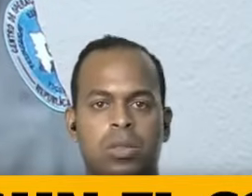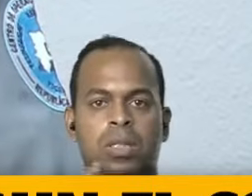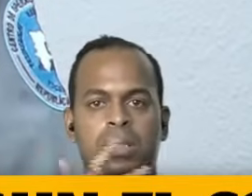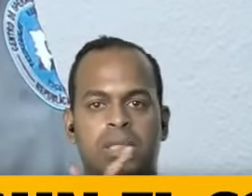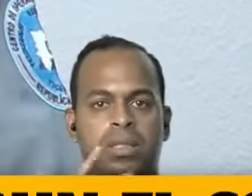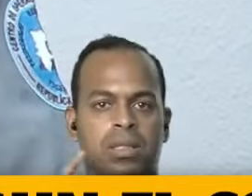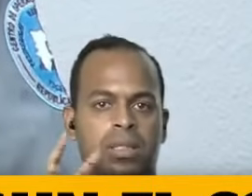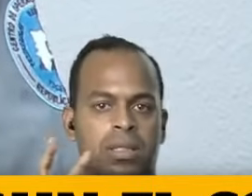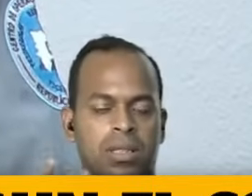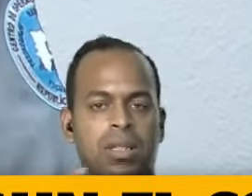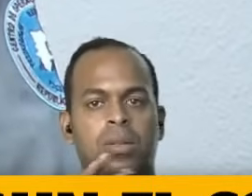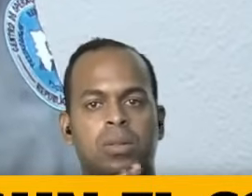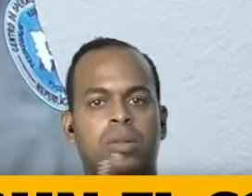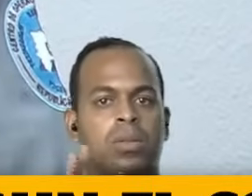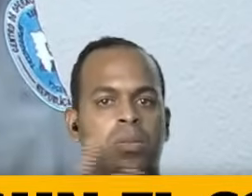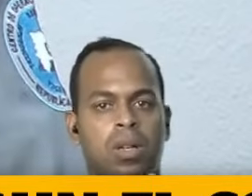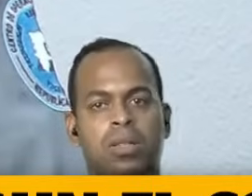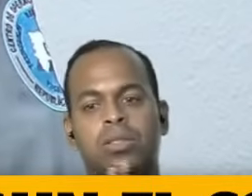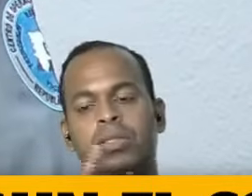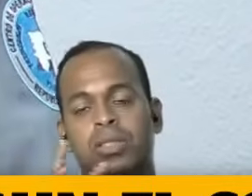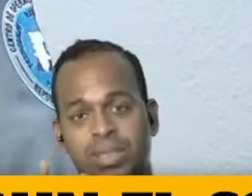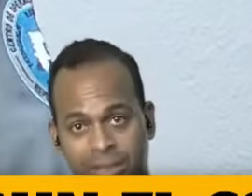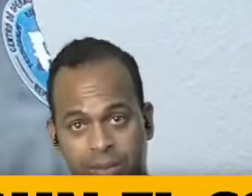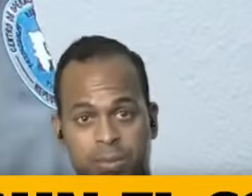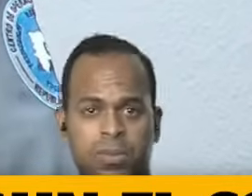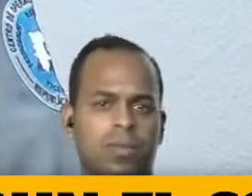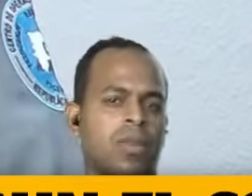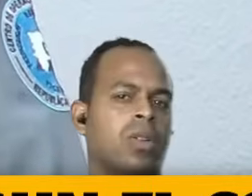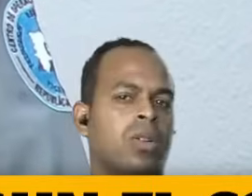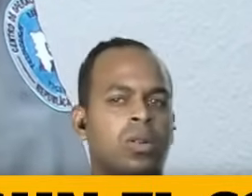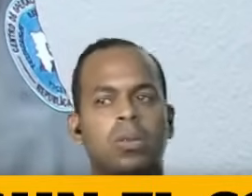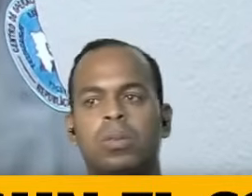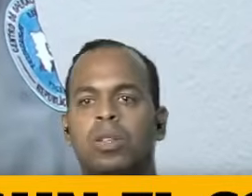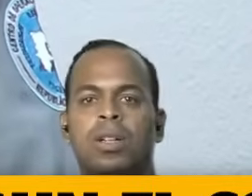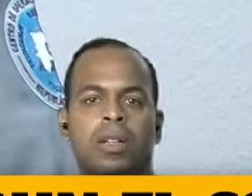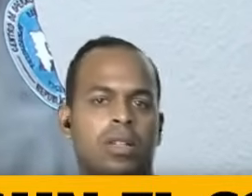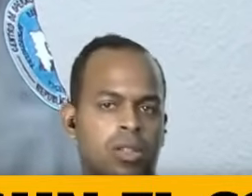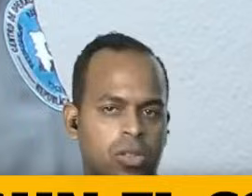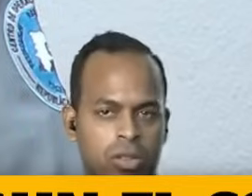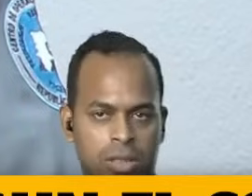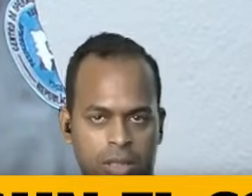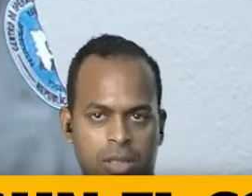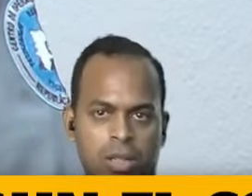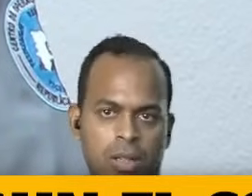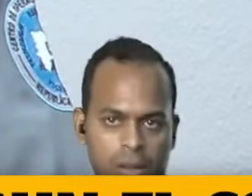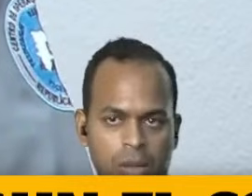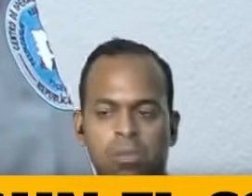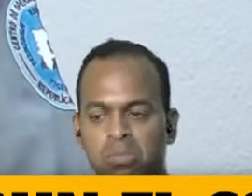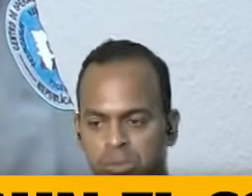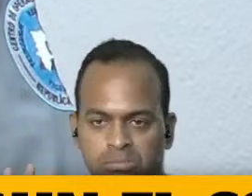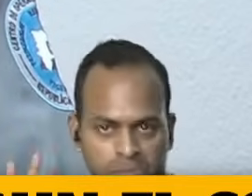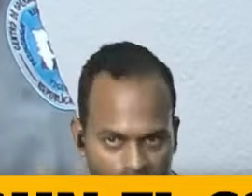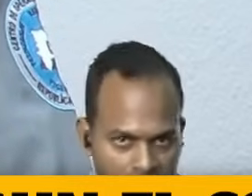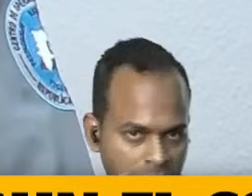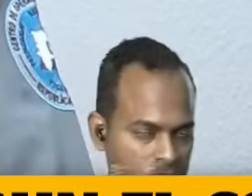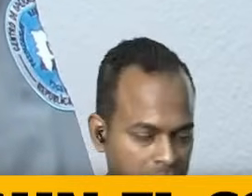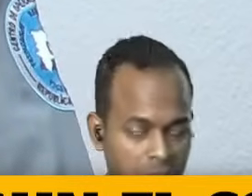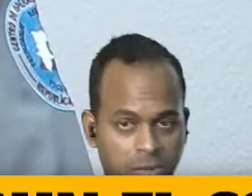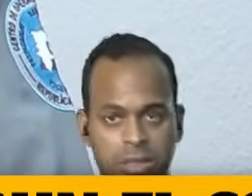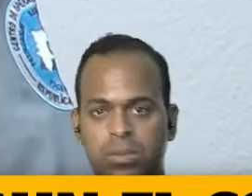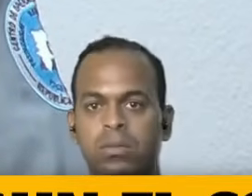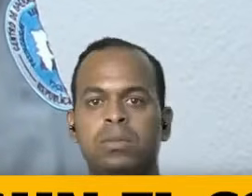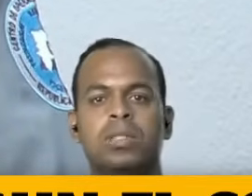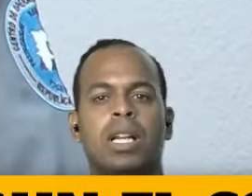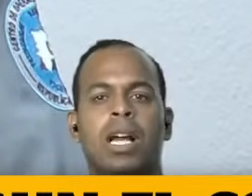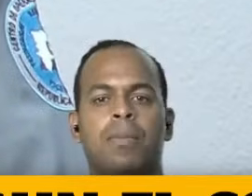809-773-4447. Al igual que también a todas las plataformas y redes sociales de este Centro de Operación de Emergencia y la aplicación Alerta COE, que